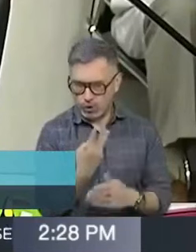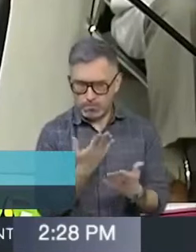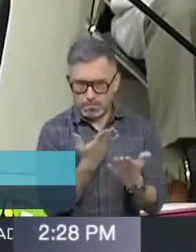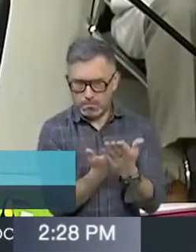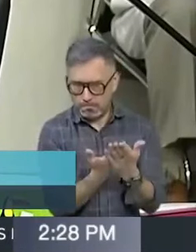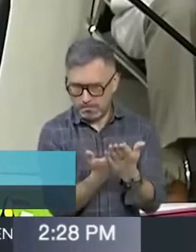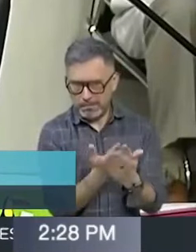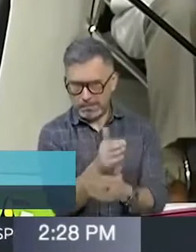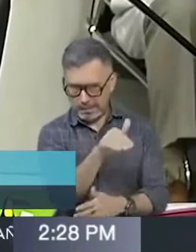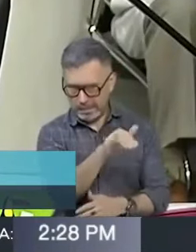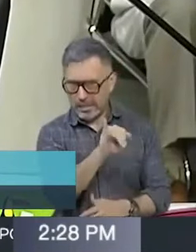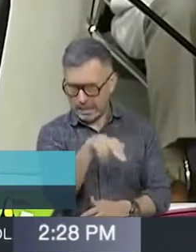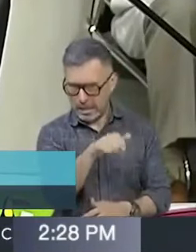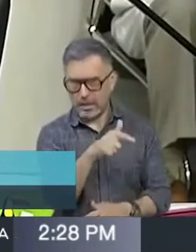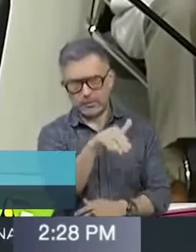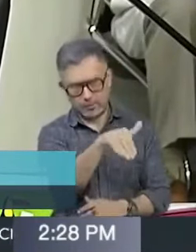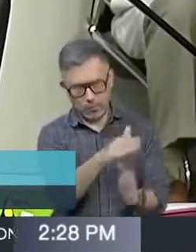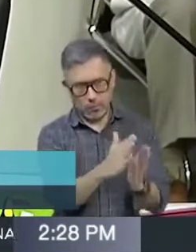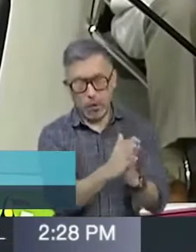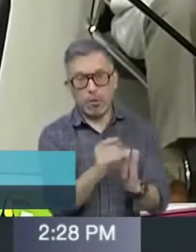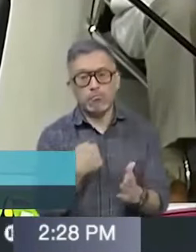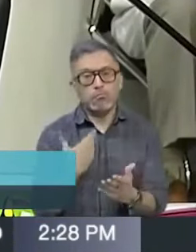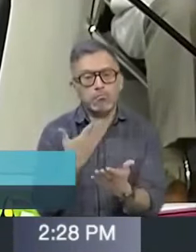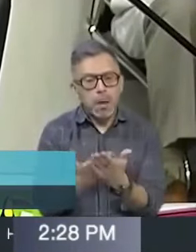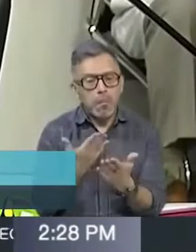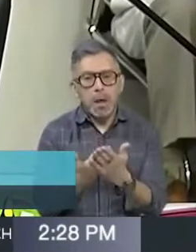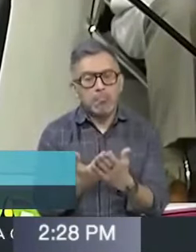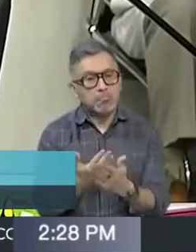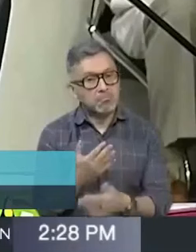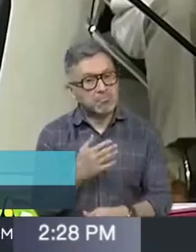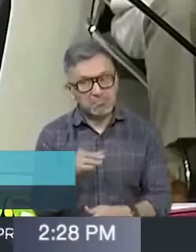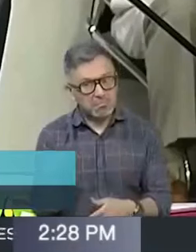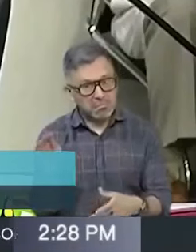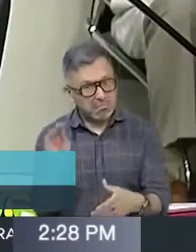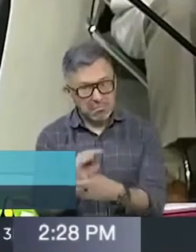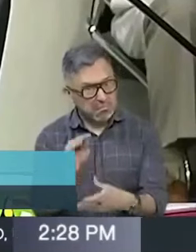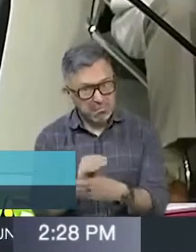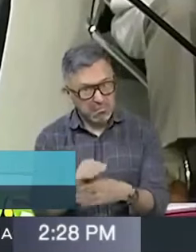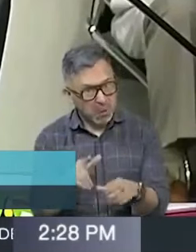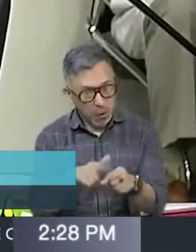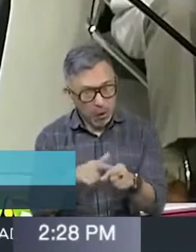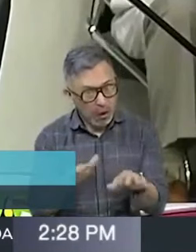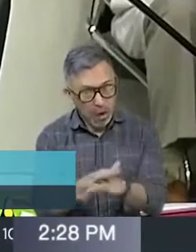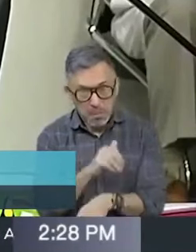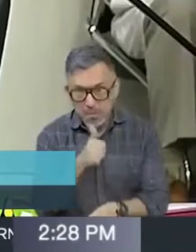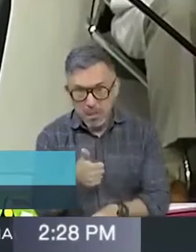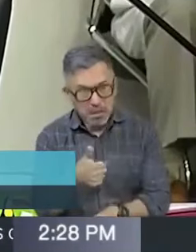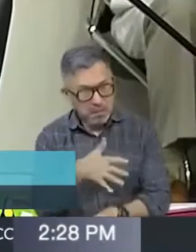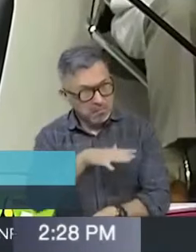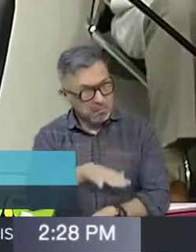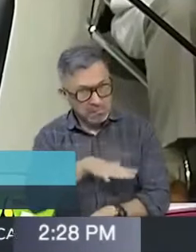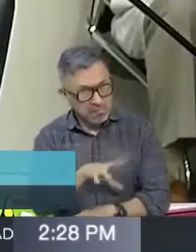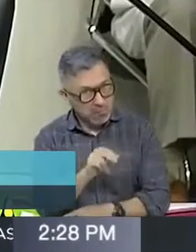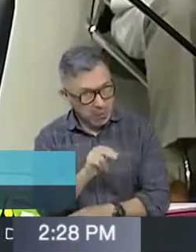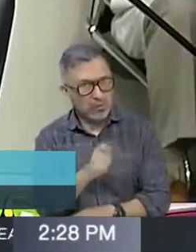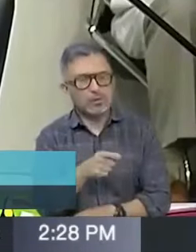entonces ante esta negativa y esta eh cerrazón de la oposición que sean ustedes